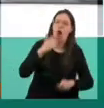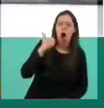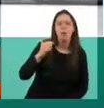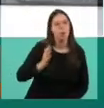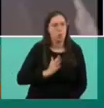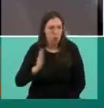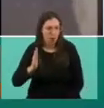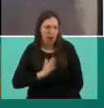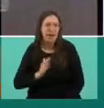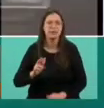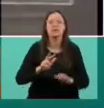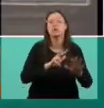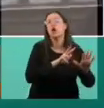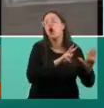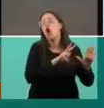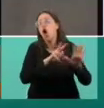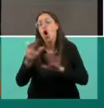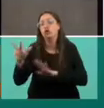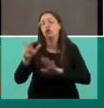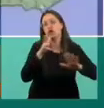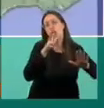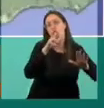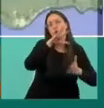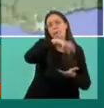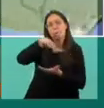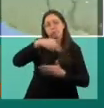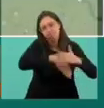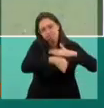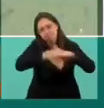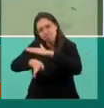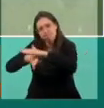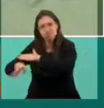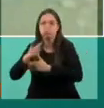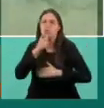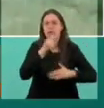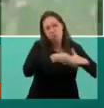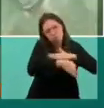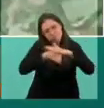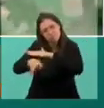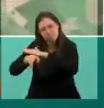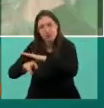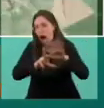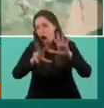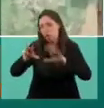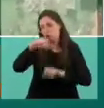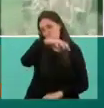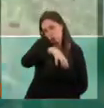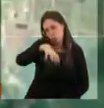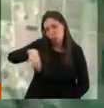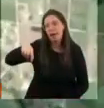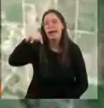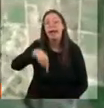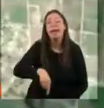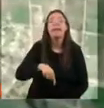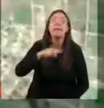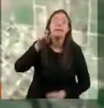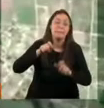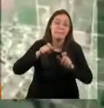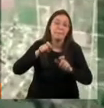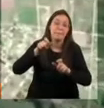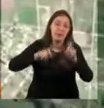8 allanamientos se realizaron y estos permitieron que los investigadores dieran con múltiples efectos, también